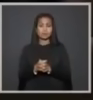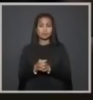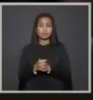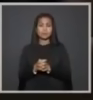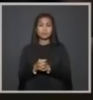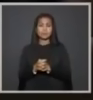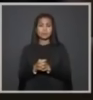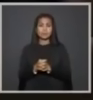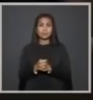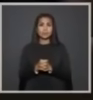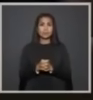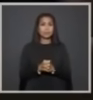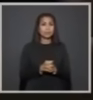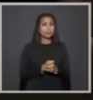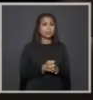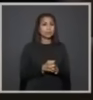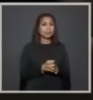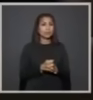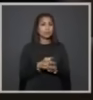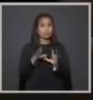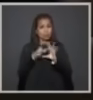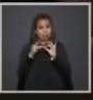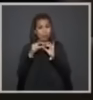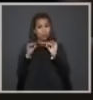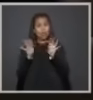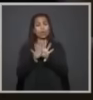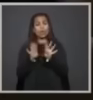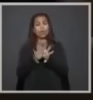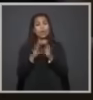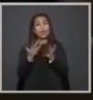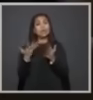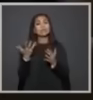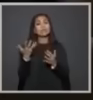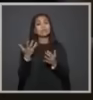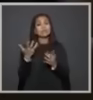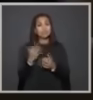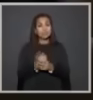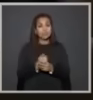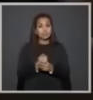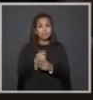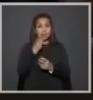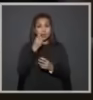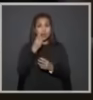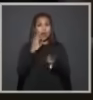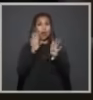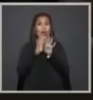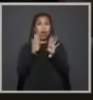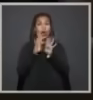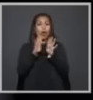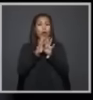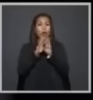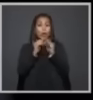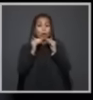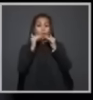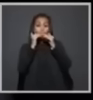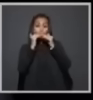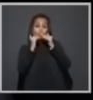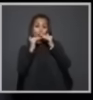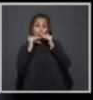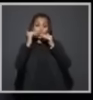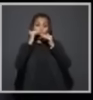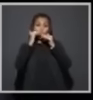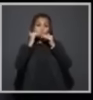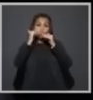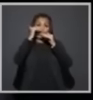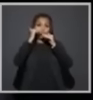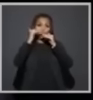el crecimiento sea horizontal. ¿Qué ha sucedido en los últimos